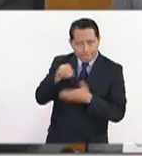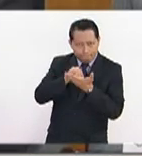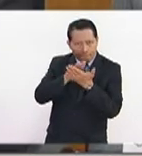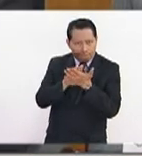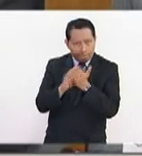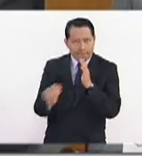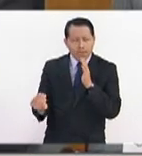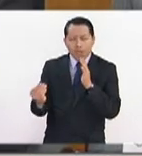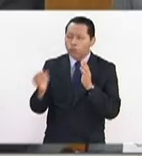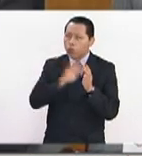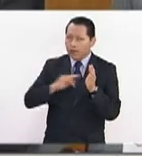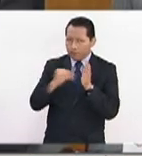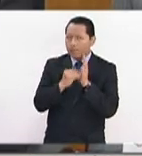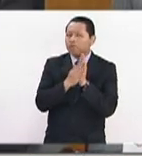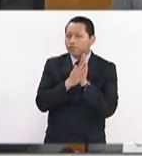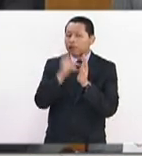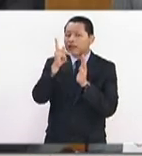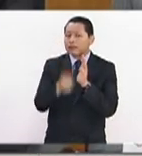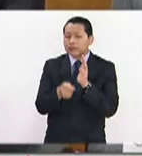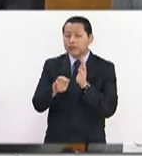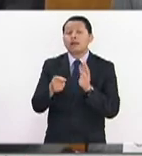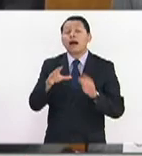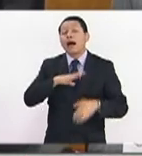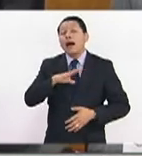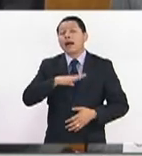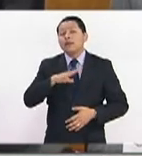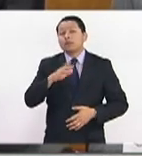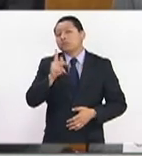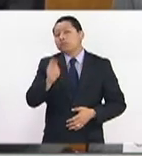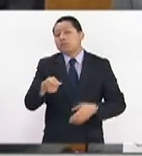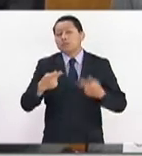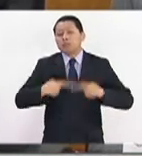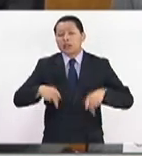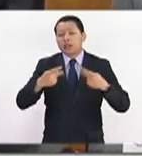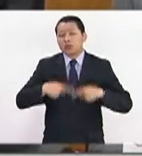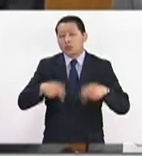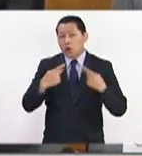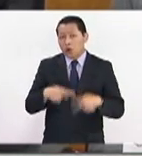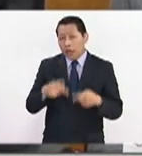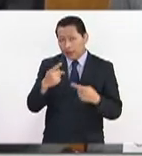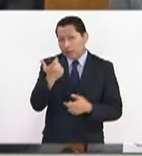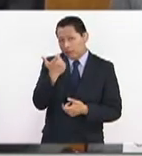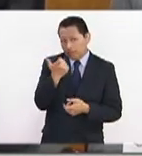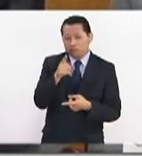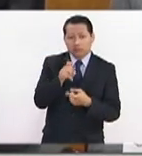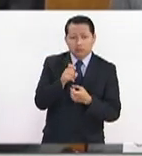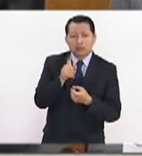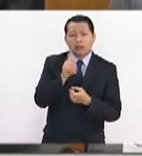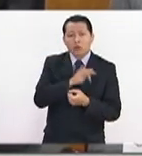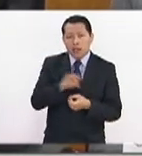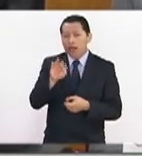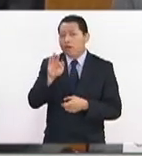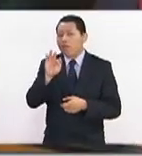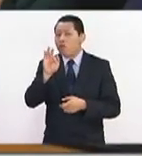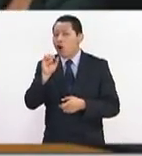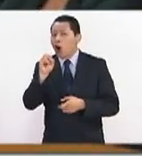sentido de la población cuyos ingresos permiten que el Fonden